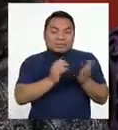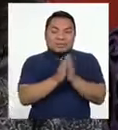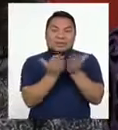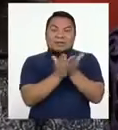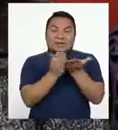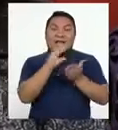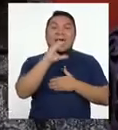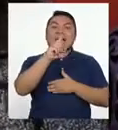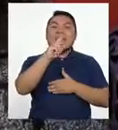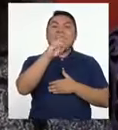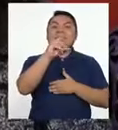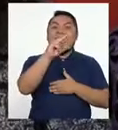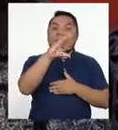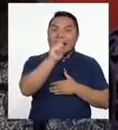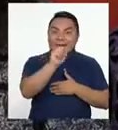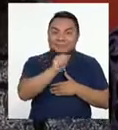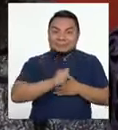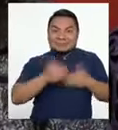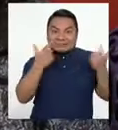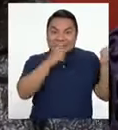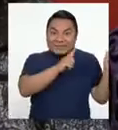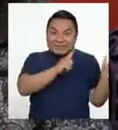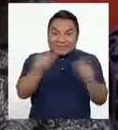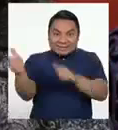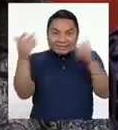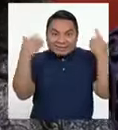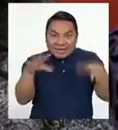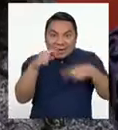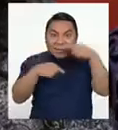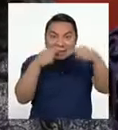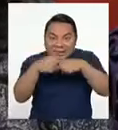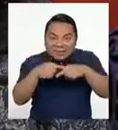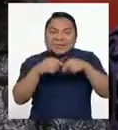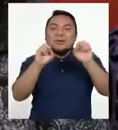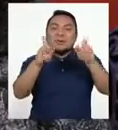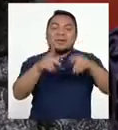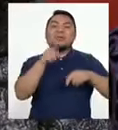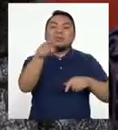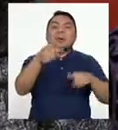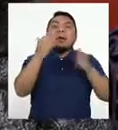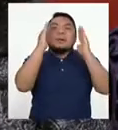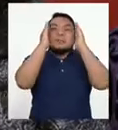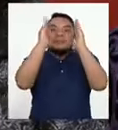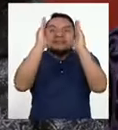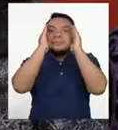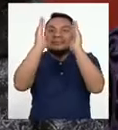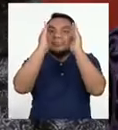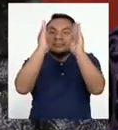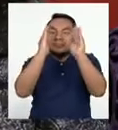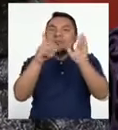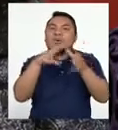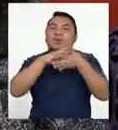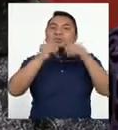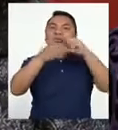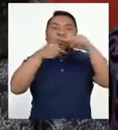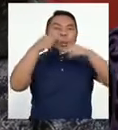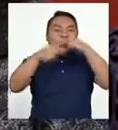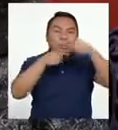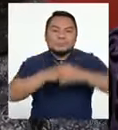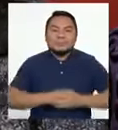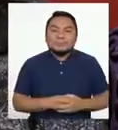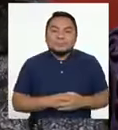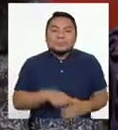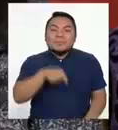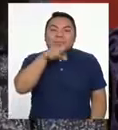editorial Calandraca. ¿Están listos? ¿Sí? Bueno, pónganse cómodos que aquí comienzo.